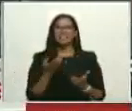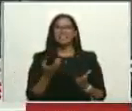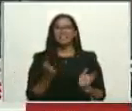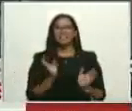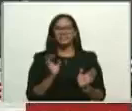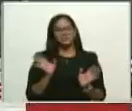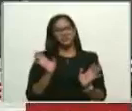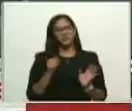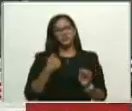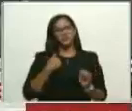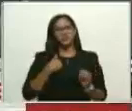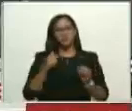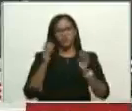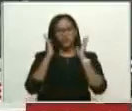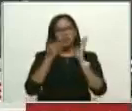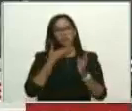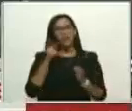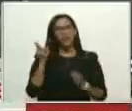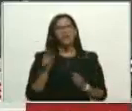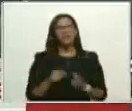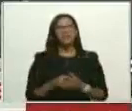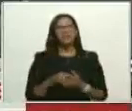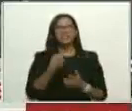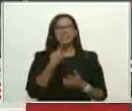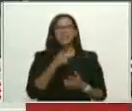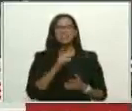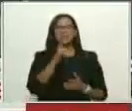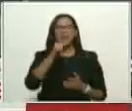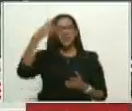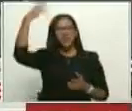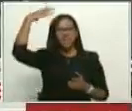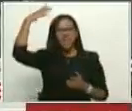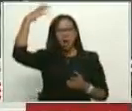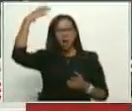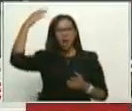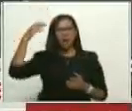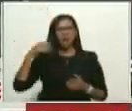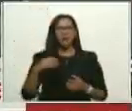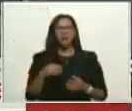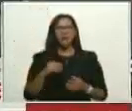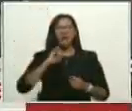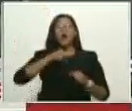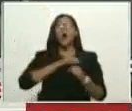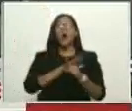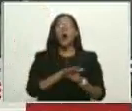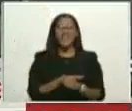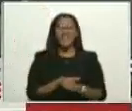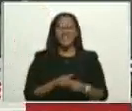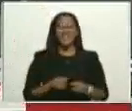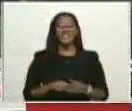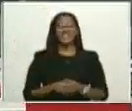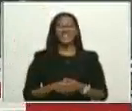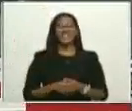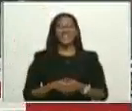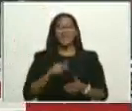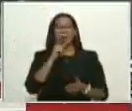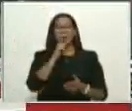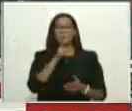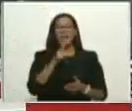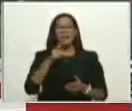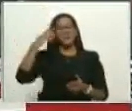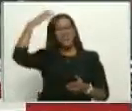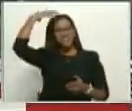él. ¿Quién es que le dice mal bañado? Jorge Rodríguez. Jorge. ¿Qué le dice? Mal bañado, bueno...